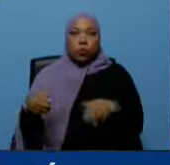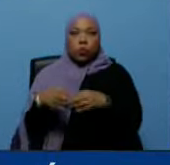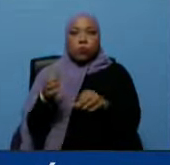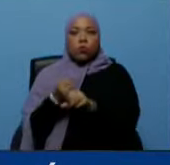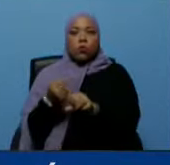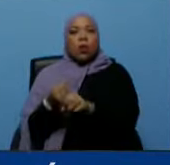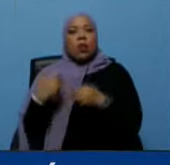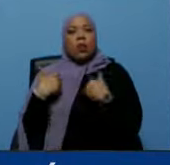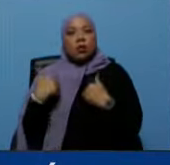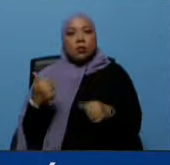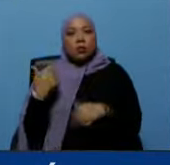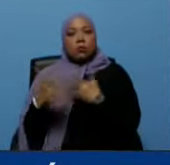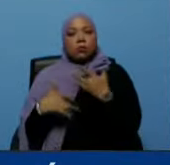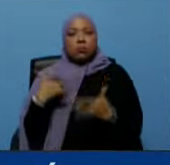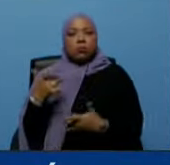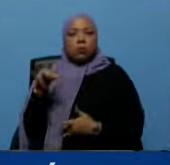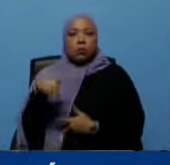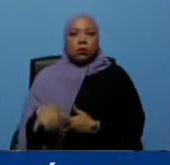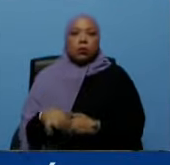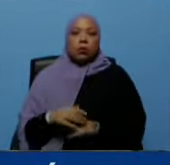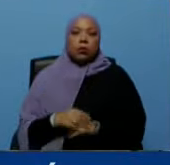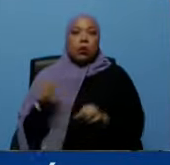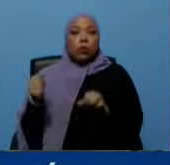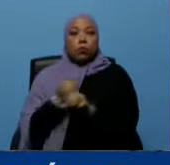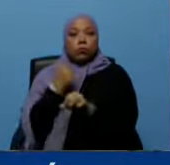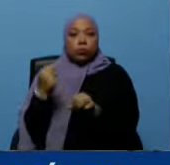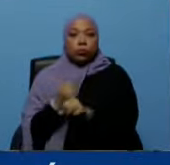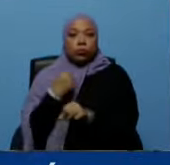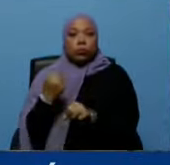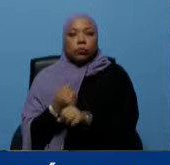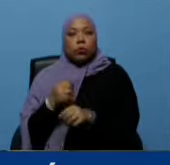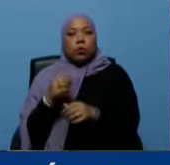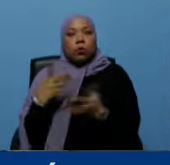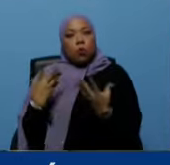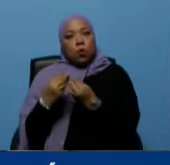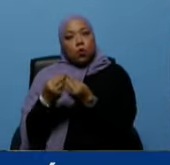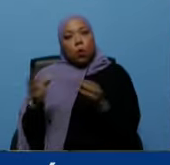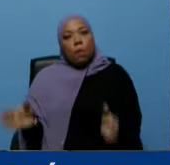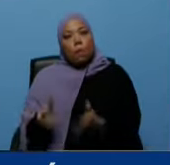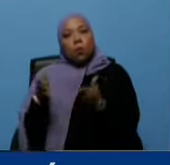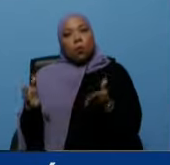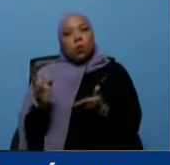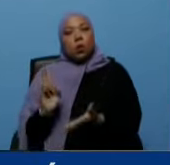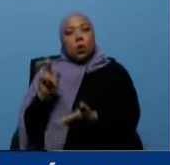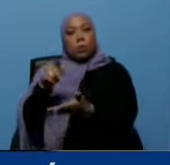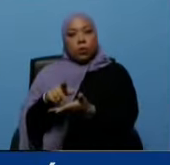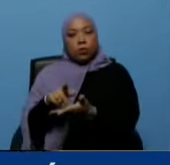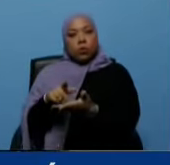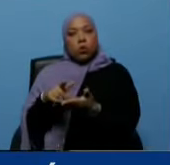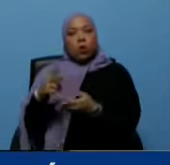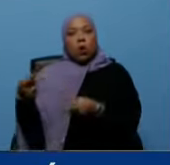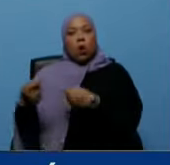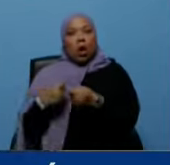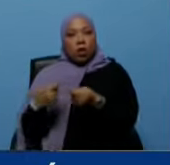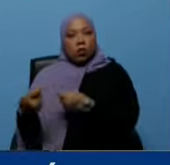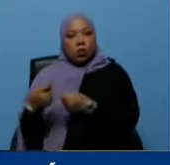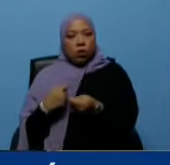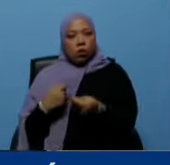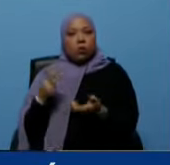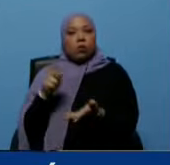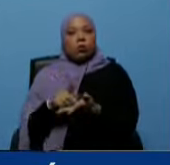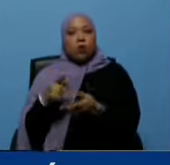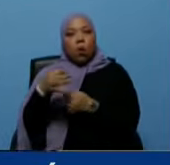básicos de salud que estamos aquí trabajando de la mano, promoviendo la participación y la vinculación,